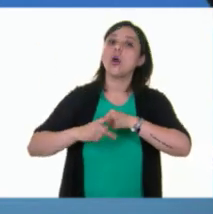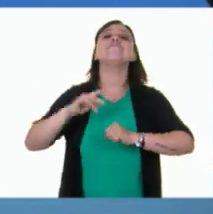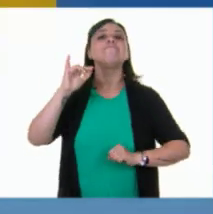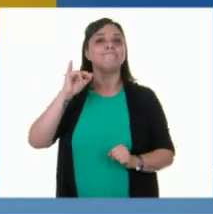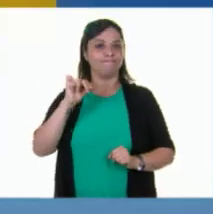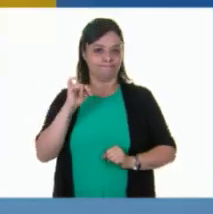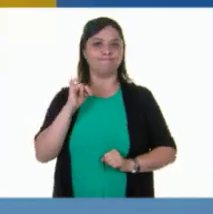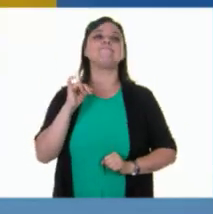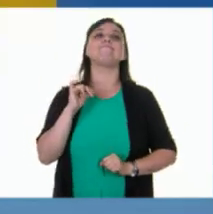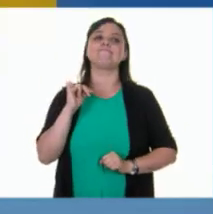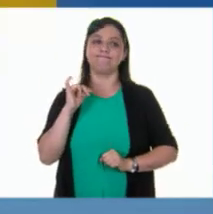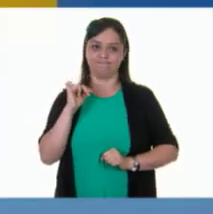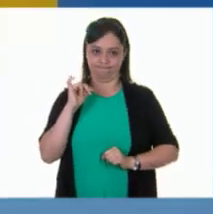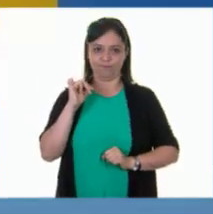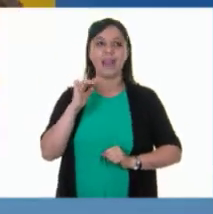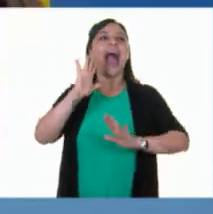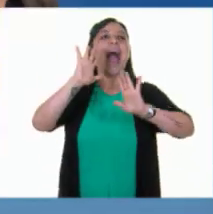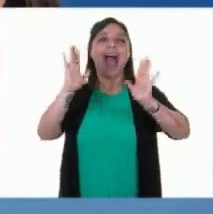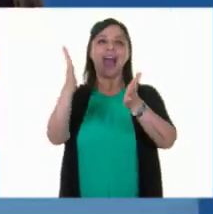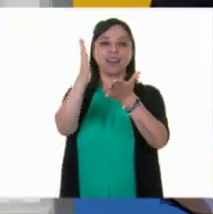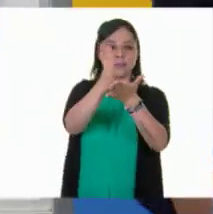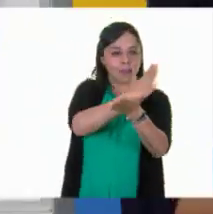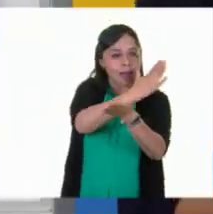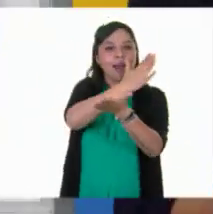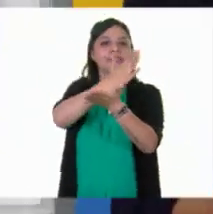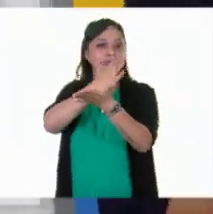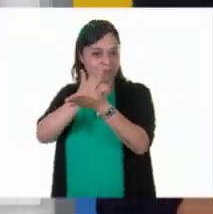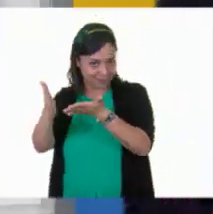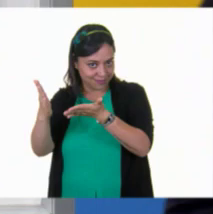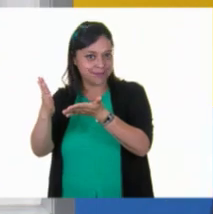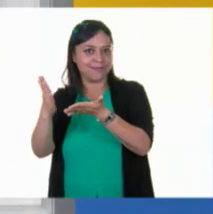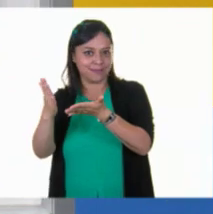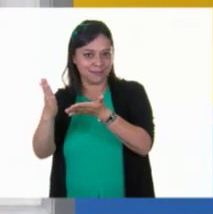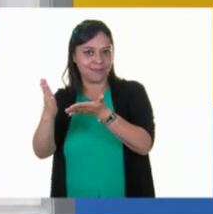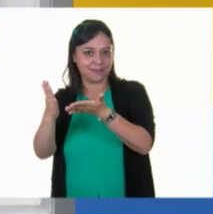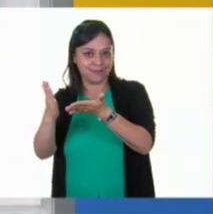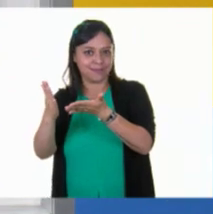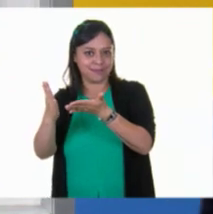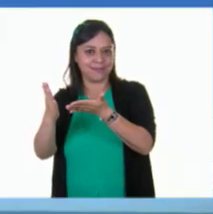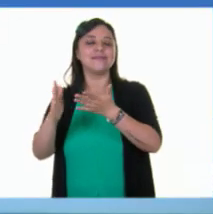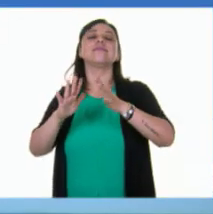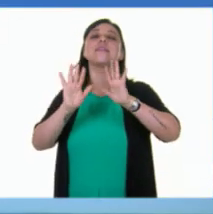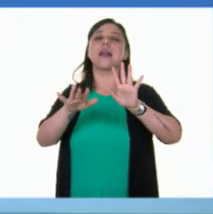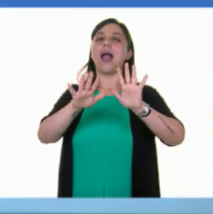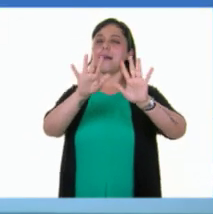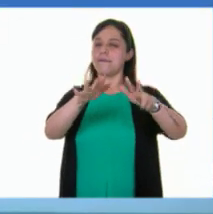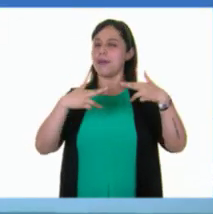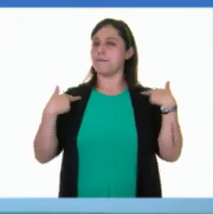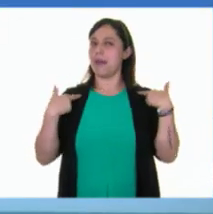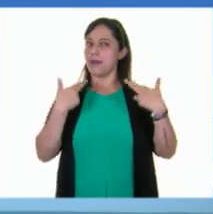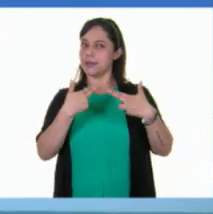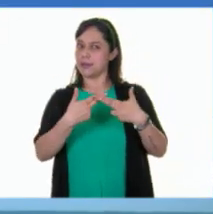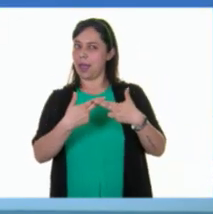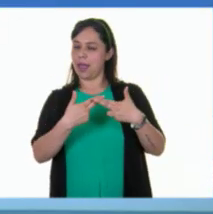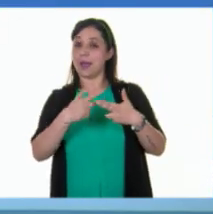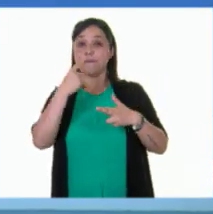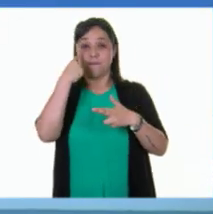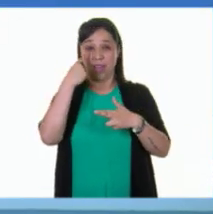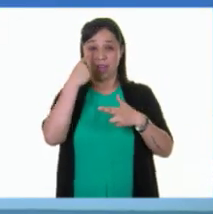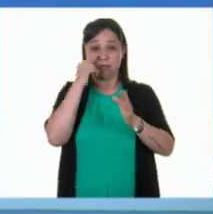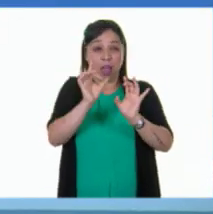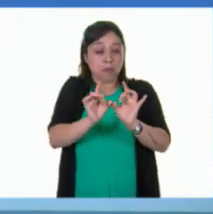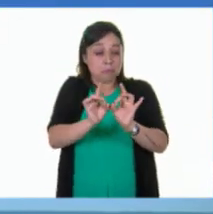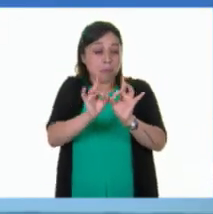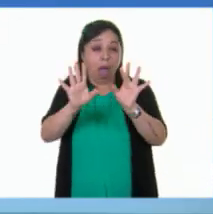Muy bien. Ahora sí, ya los clasificamos. Maestra, Entonces se puede decir que los fenómenos